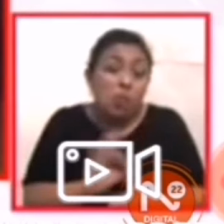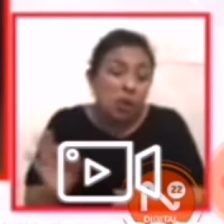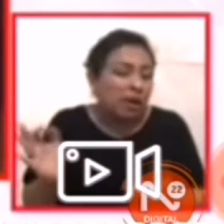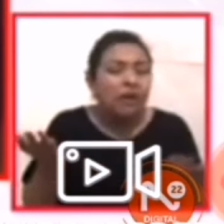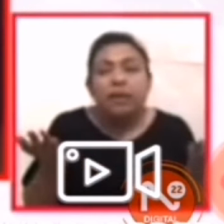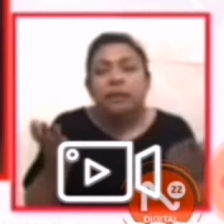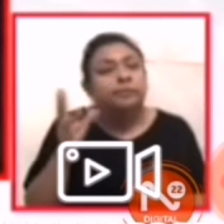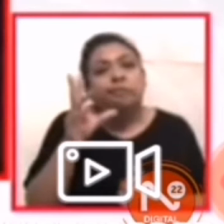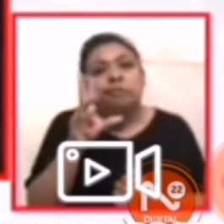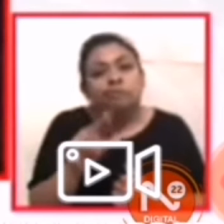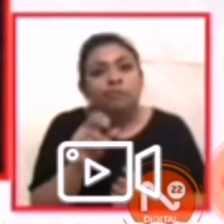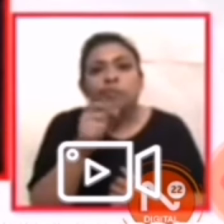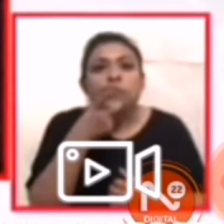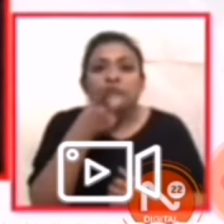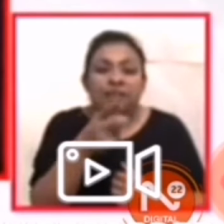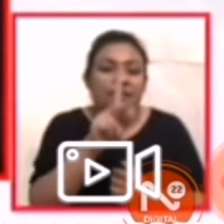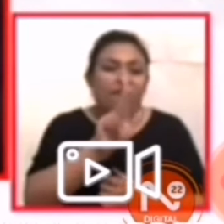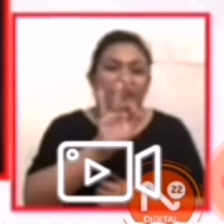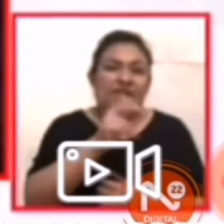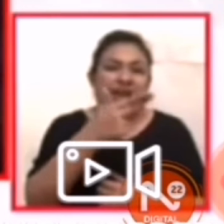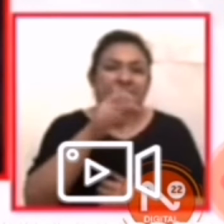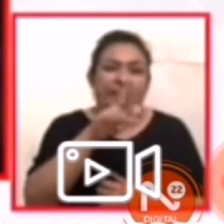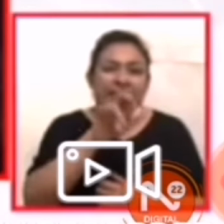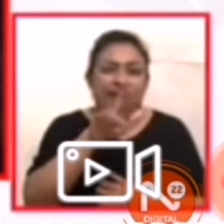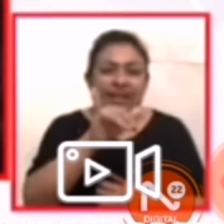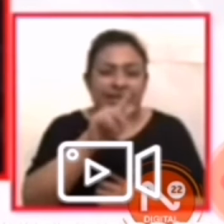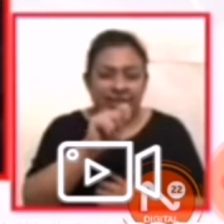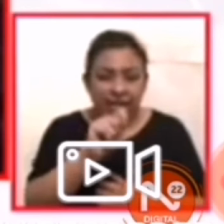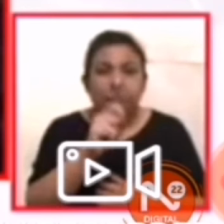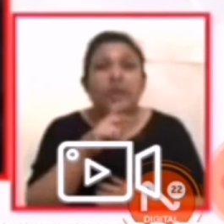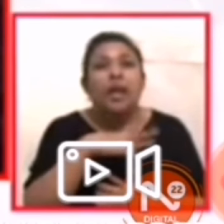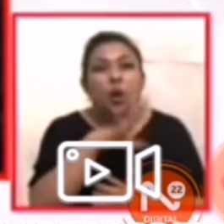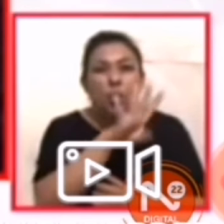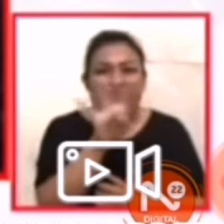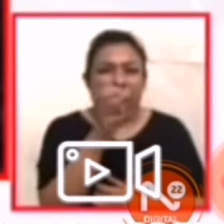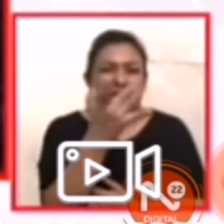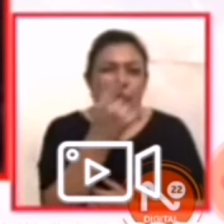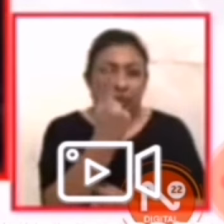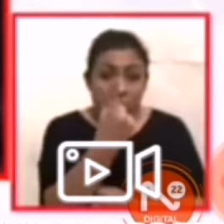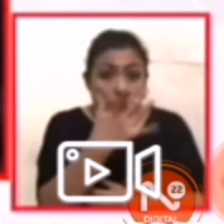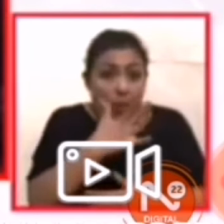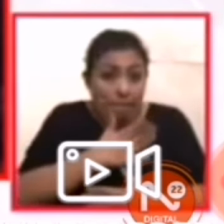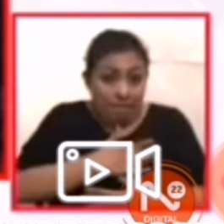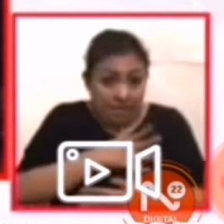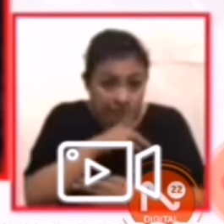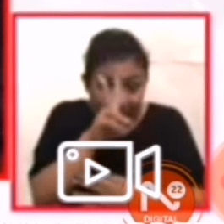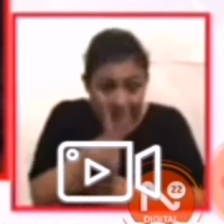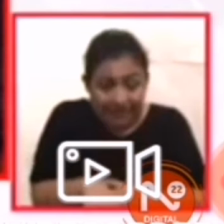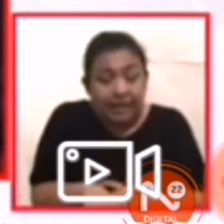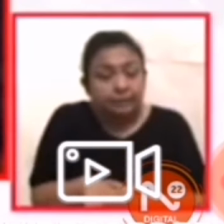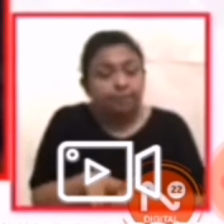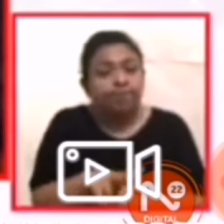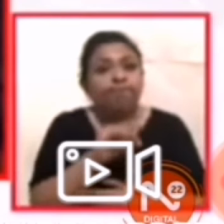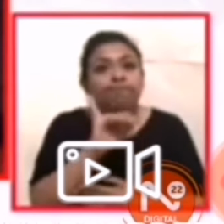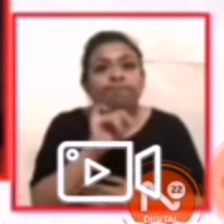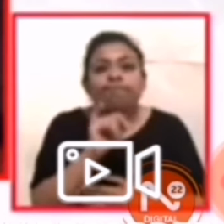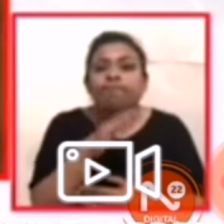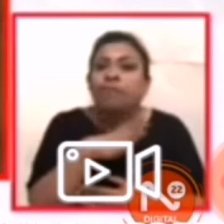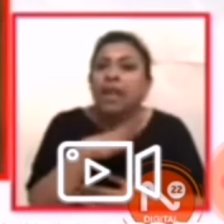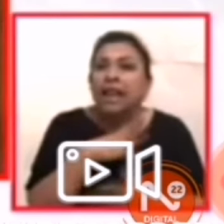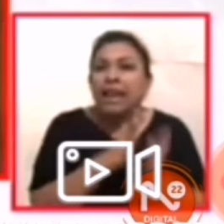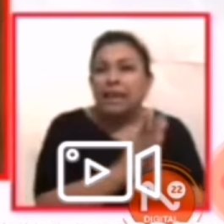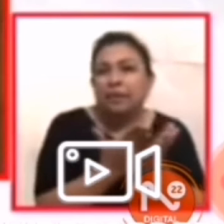podemos mencionar el de Fahrenheit, ¿no? El libro de Fahrenheit 451, que a mí la verdad sí me... Hay muchos